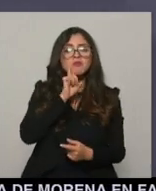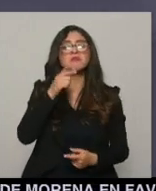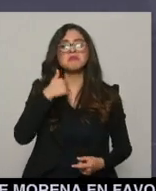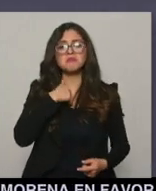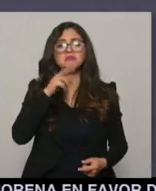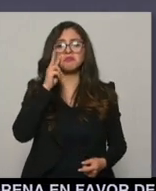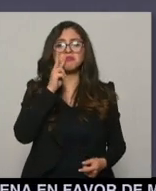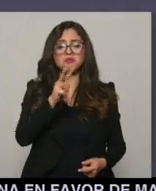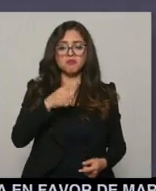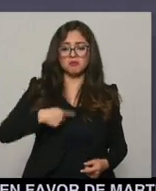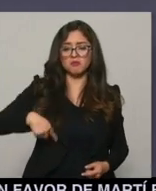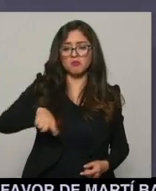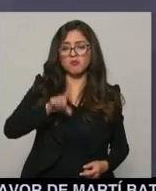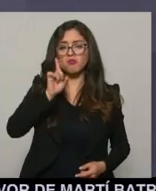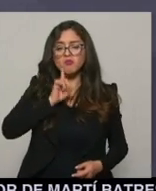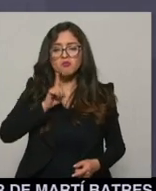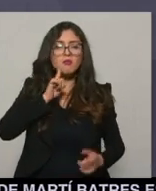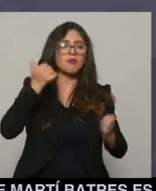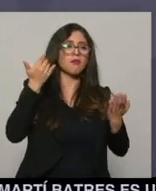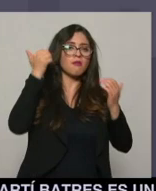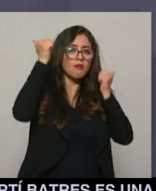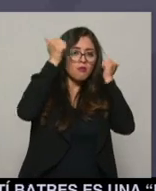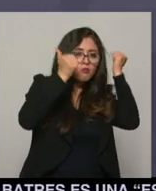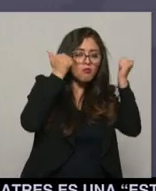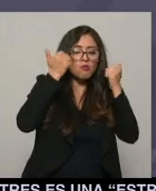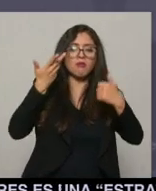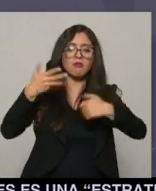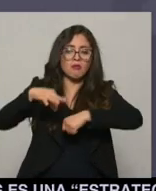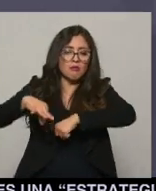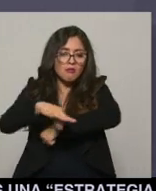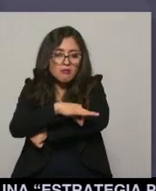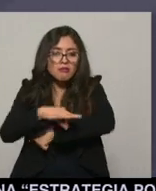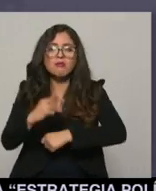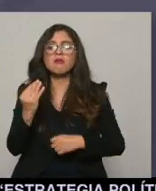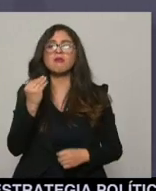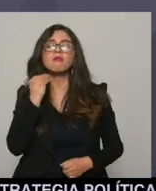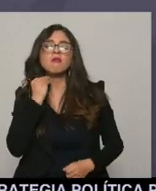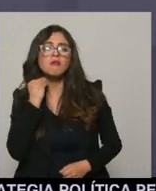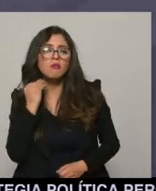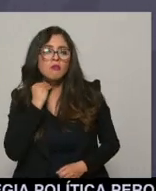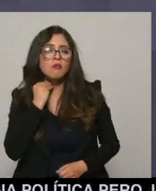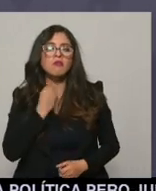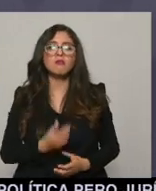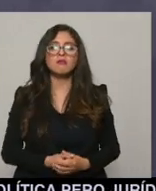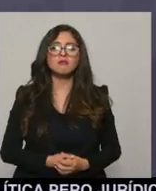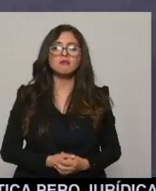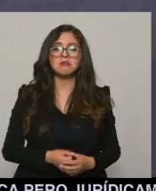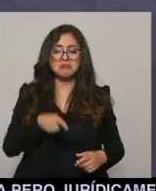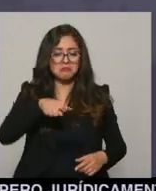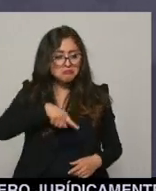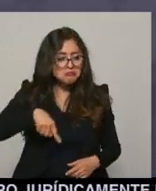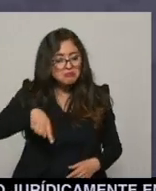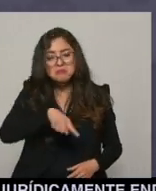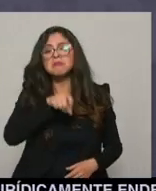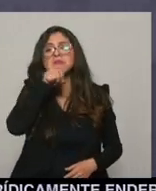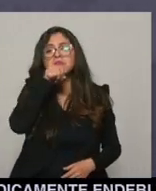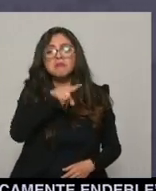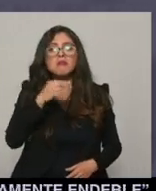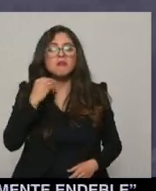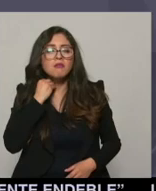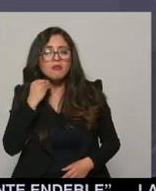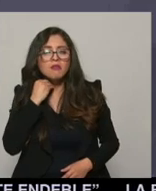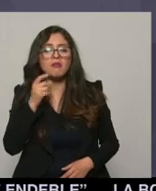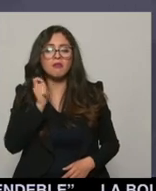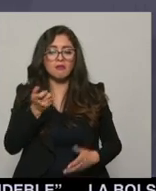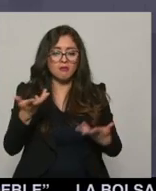de parte de nuestro gremio, arqueólogas, arquitectas, abogadas, ¿no? Que también las abogadas también tienen